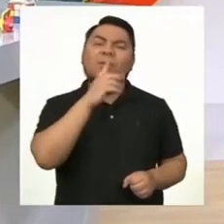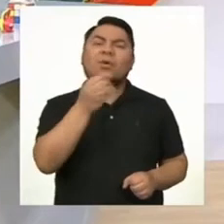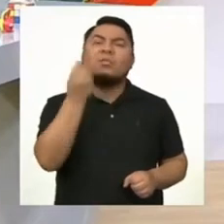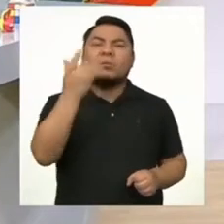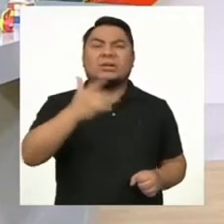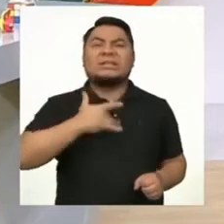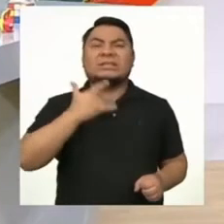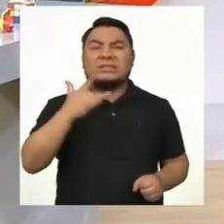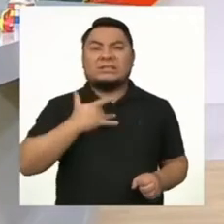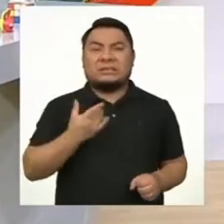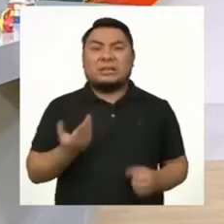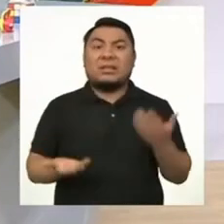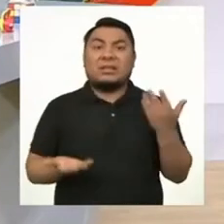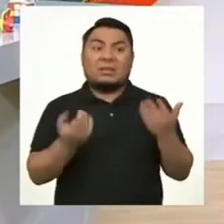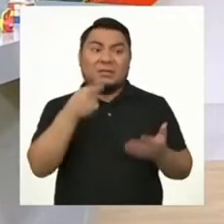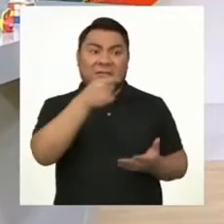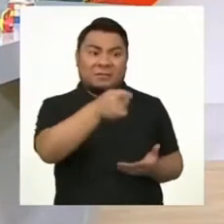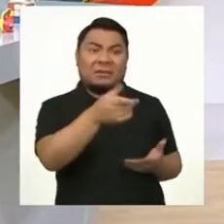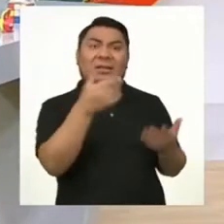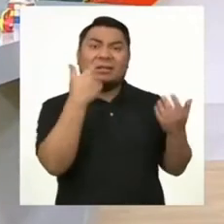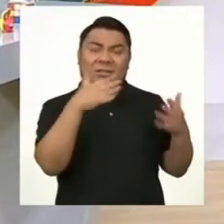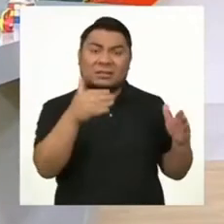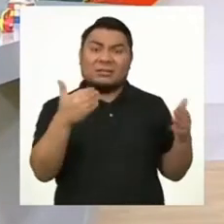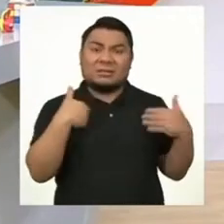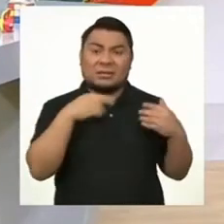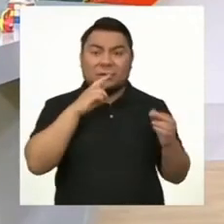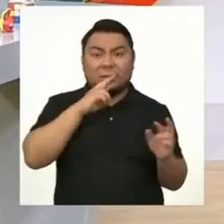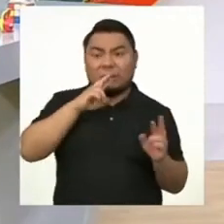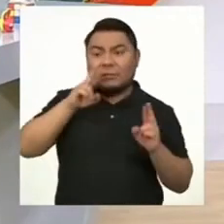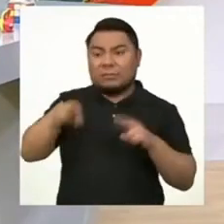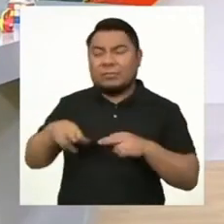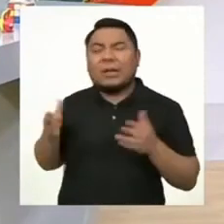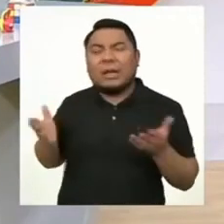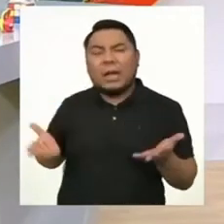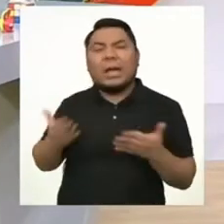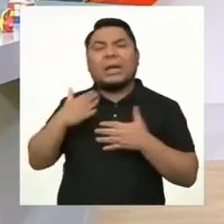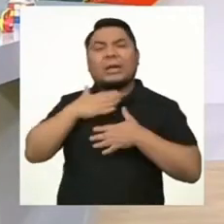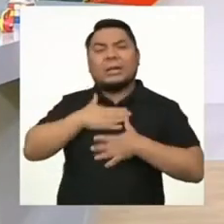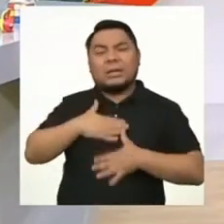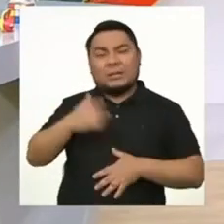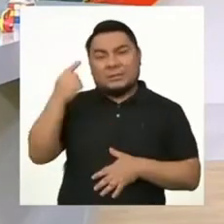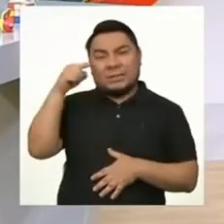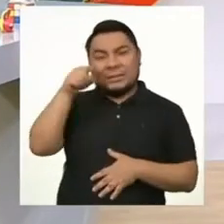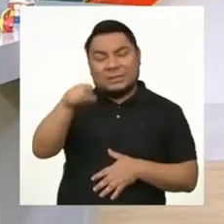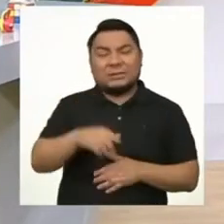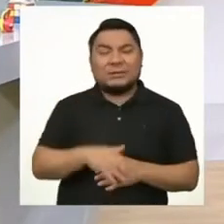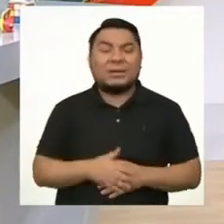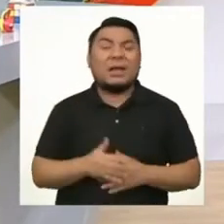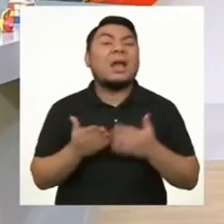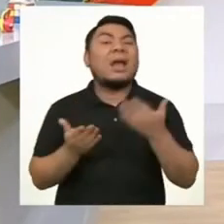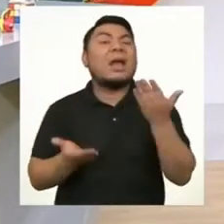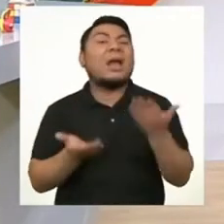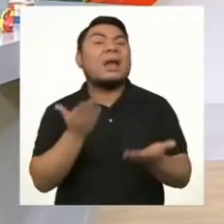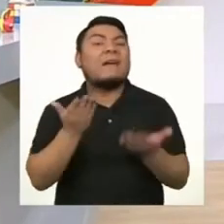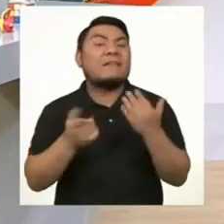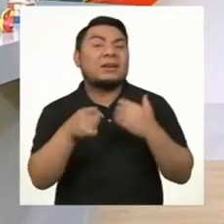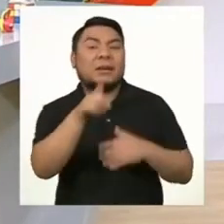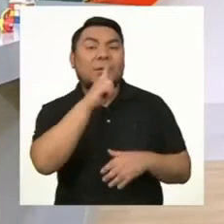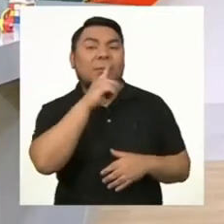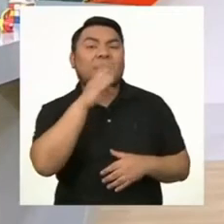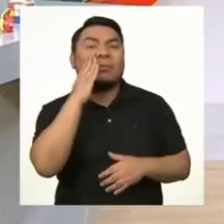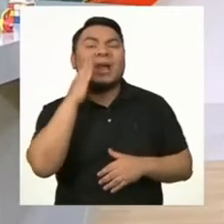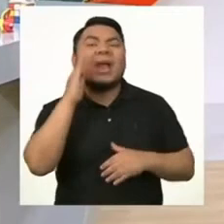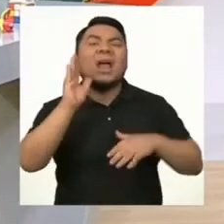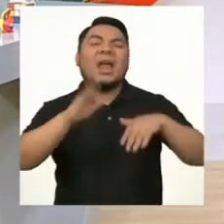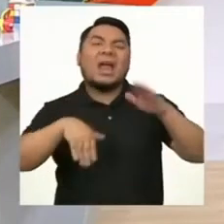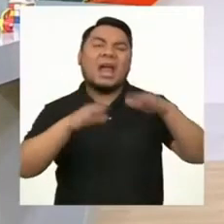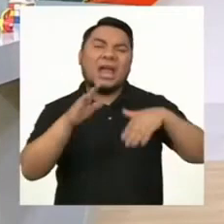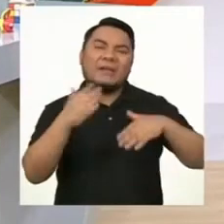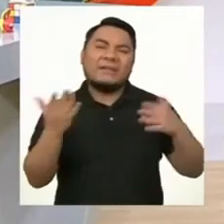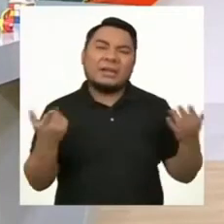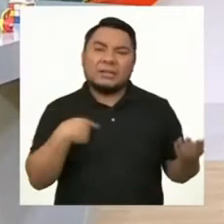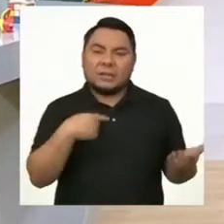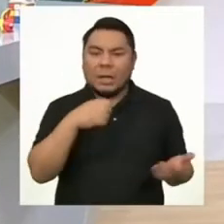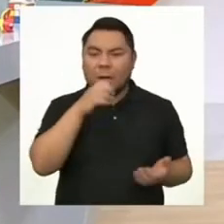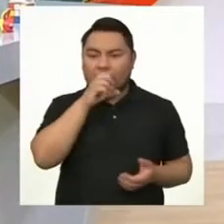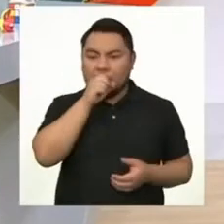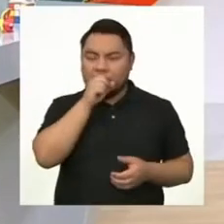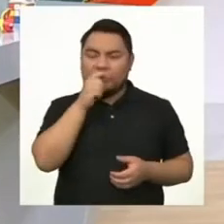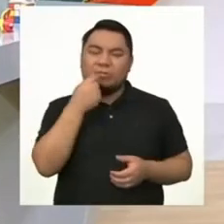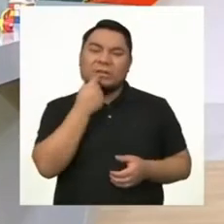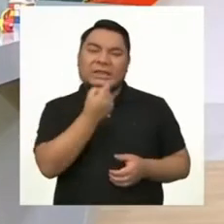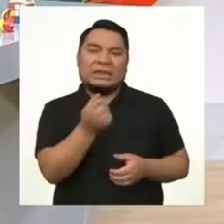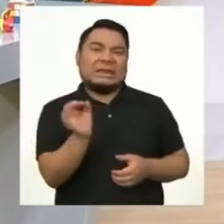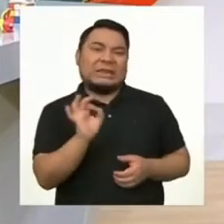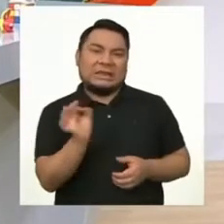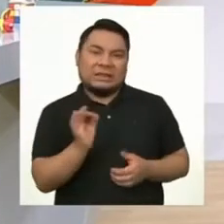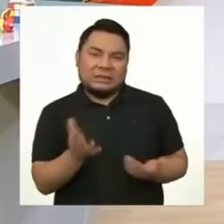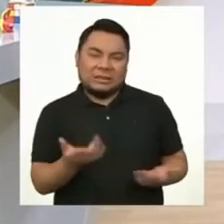pues tal vez ellos tienen una respuesta de alivio para ti. A veces, los padres tienen las cosas más bajo control